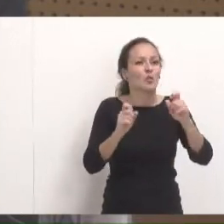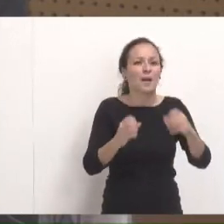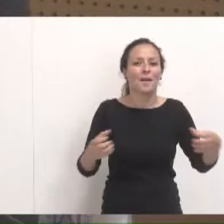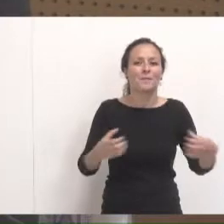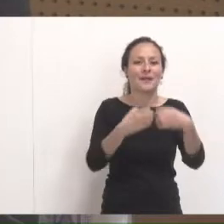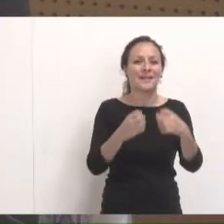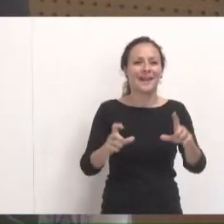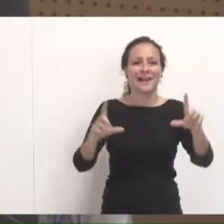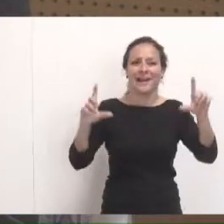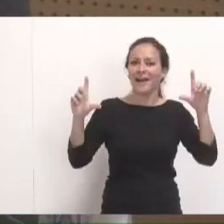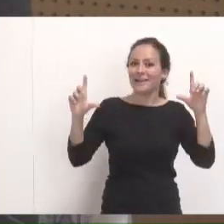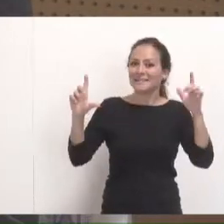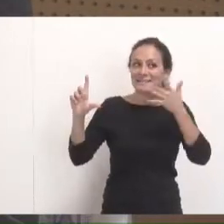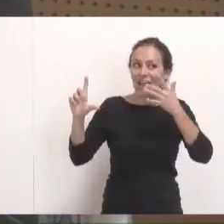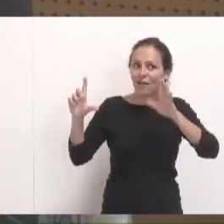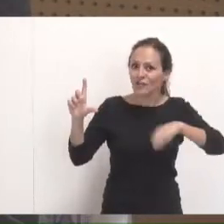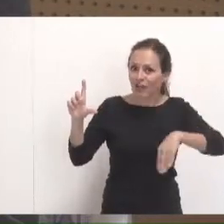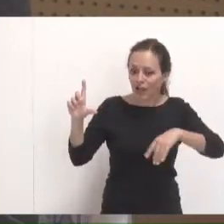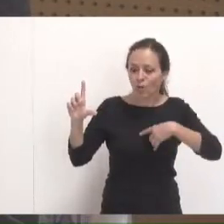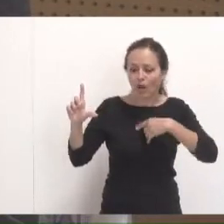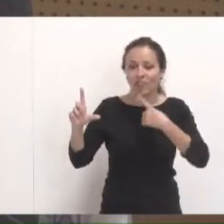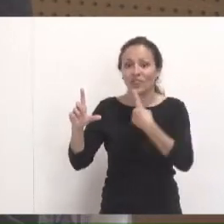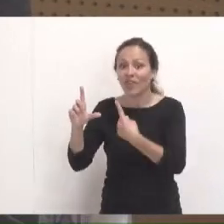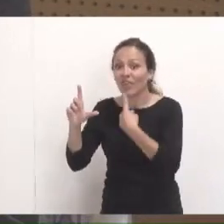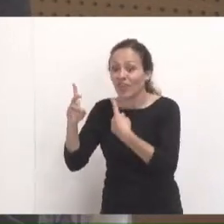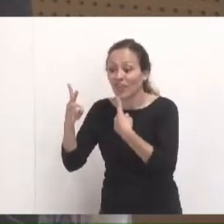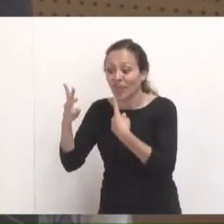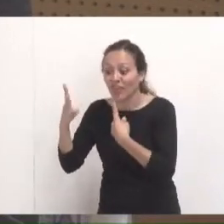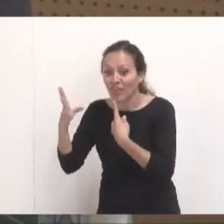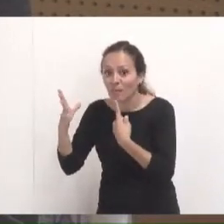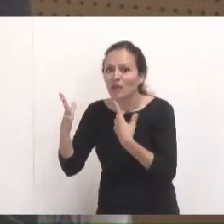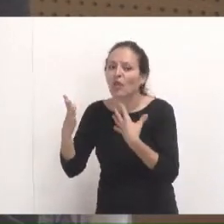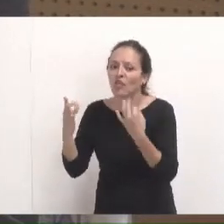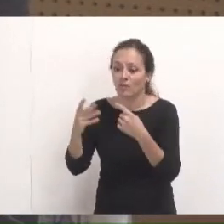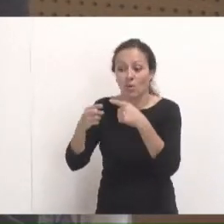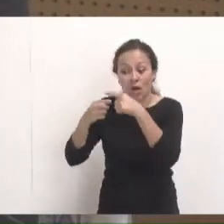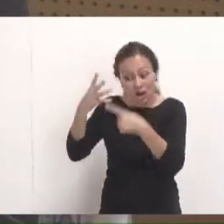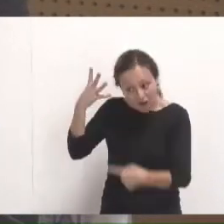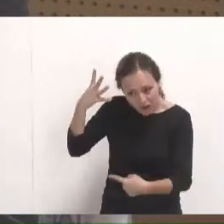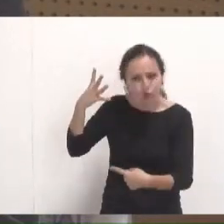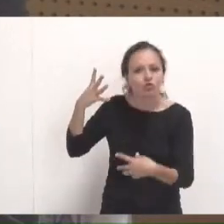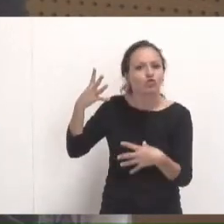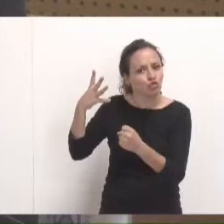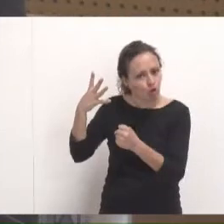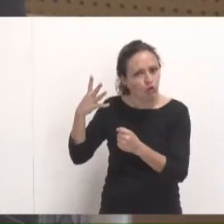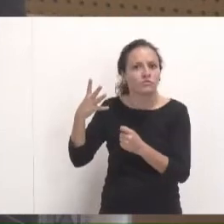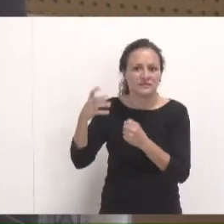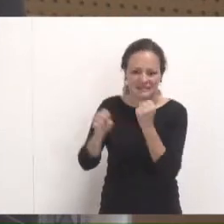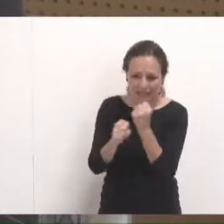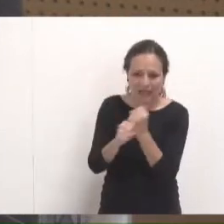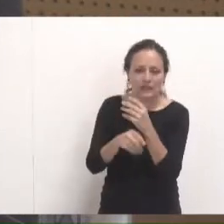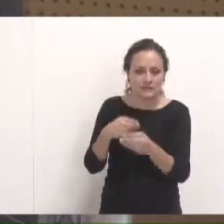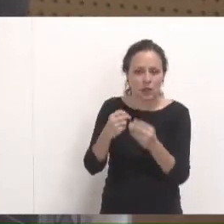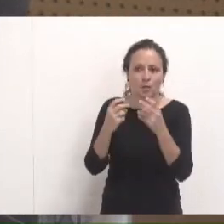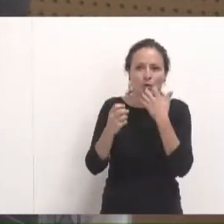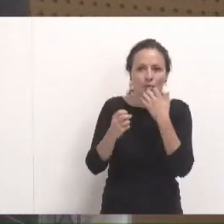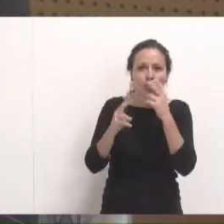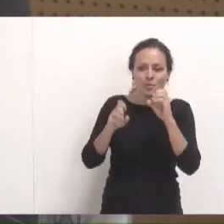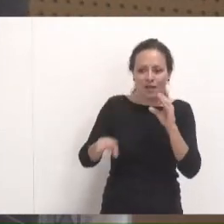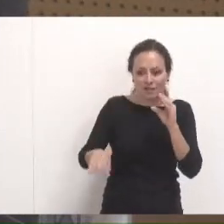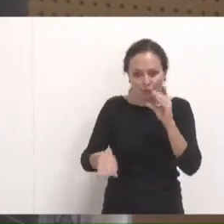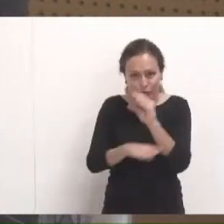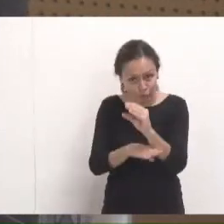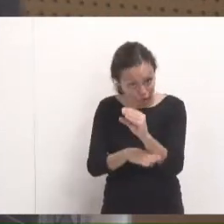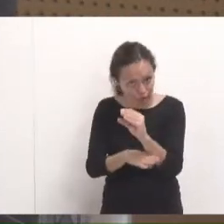no nos comprometemos a hacer toda la inmensa tarea correspondiente a dotaciones, a concienciación ciudadana, a